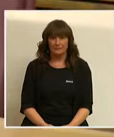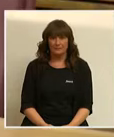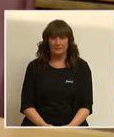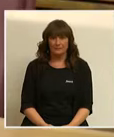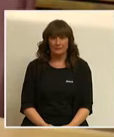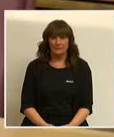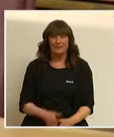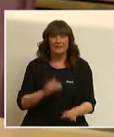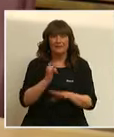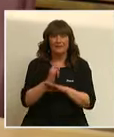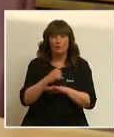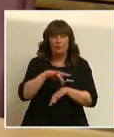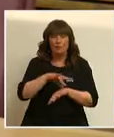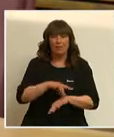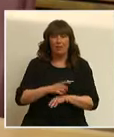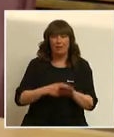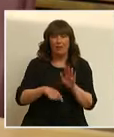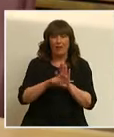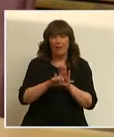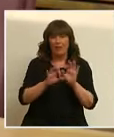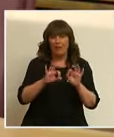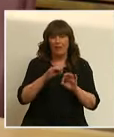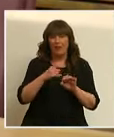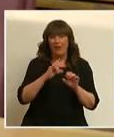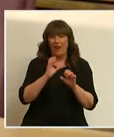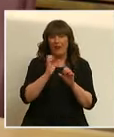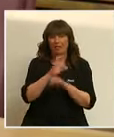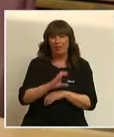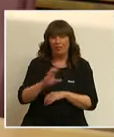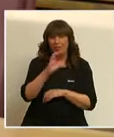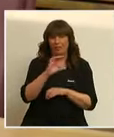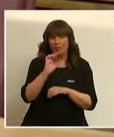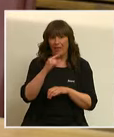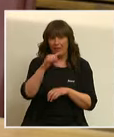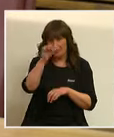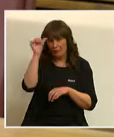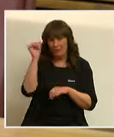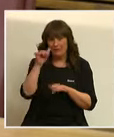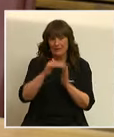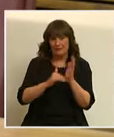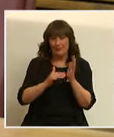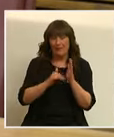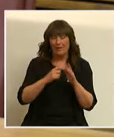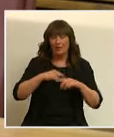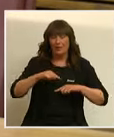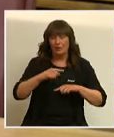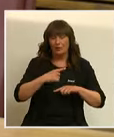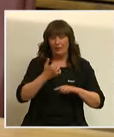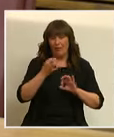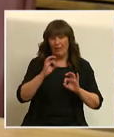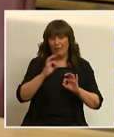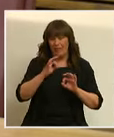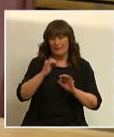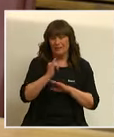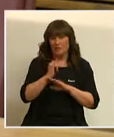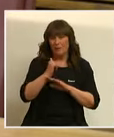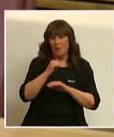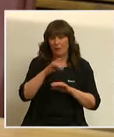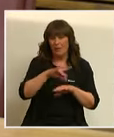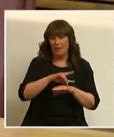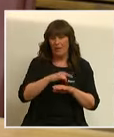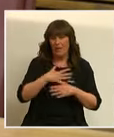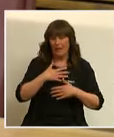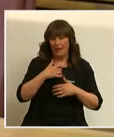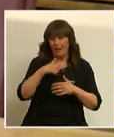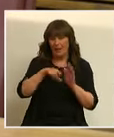A l'Institut de Medicina Legal i Ciències Forenses de València replega el diploma la directora de l'Institut de Medicina Legal de València, la